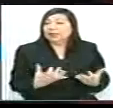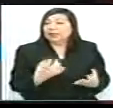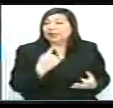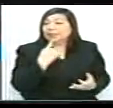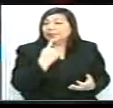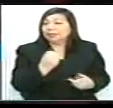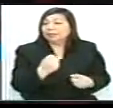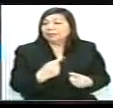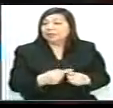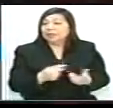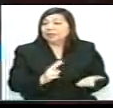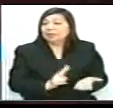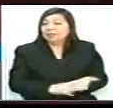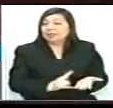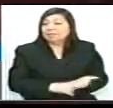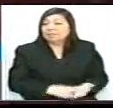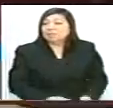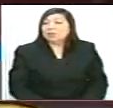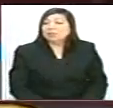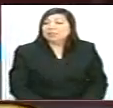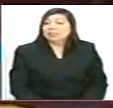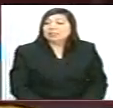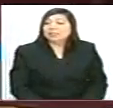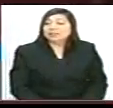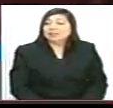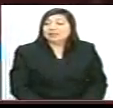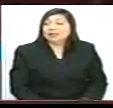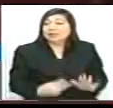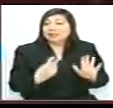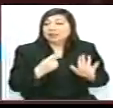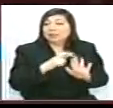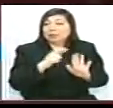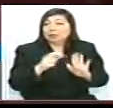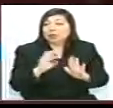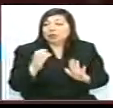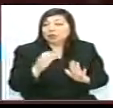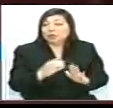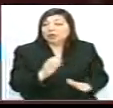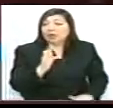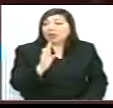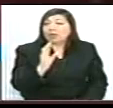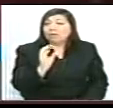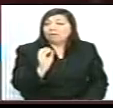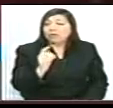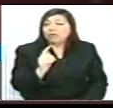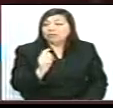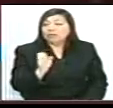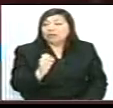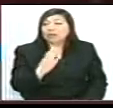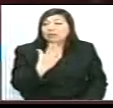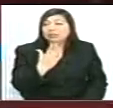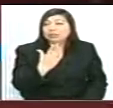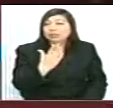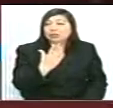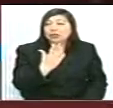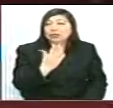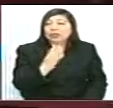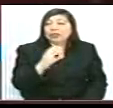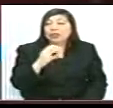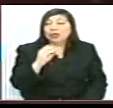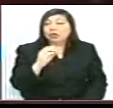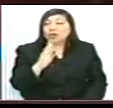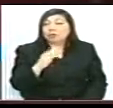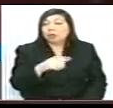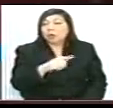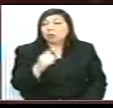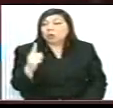dar una exoneración tributaria, una facilidad tributaria, 7 proyectos de oro, 7 de fosfatos, 25 de cobre, 5 de zinc y 1 de